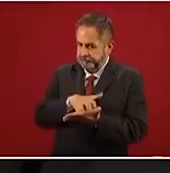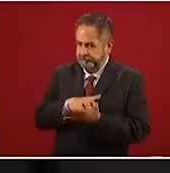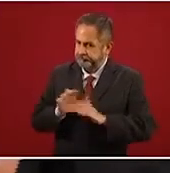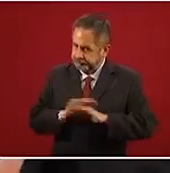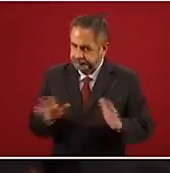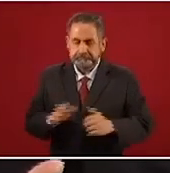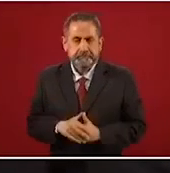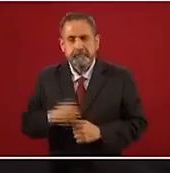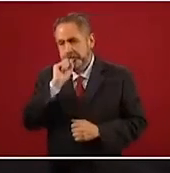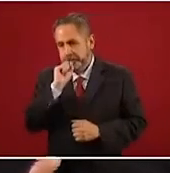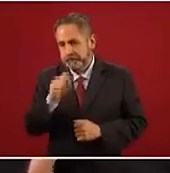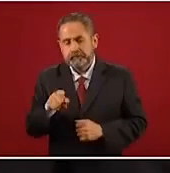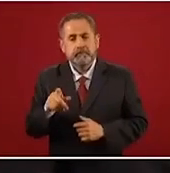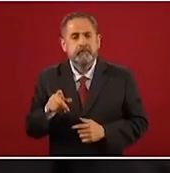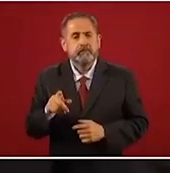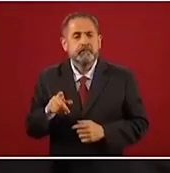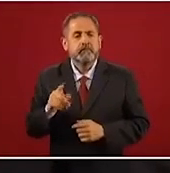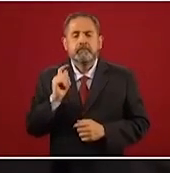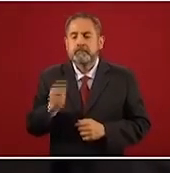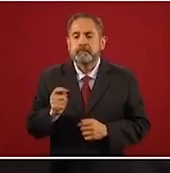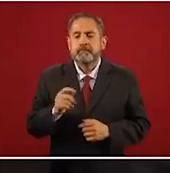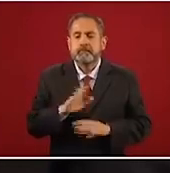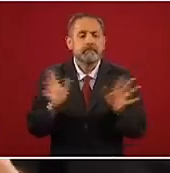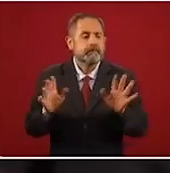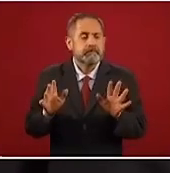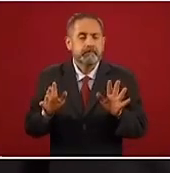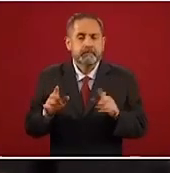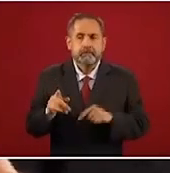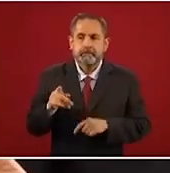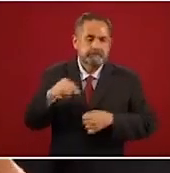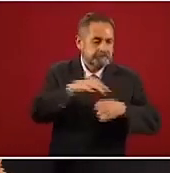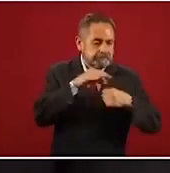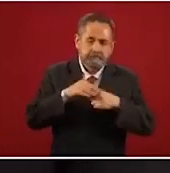ya está aprobada la revocación del mandato,